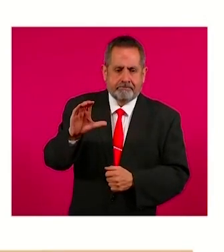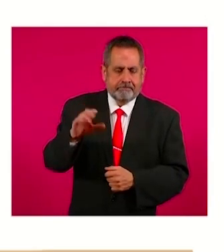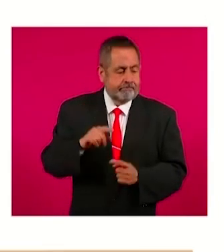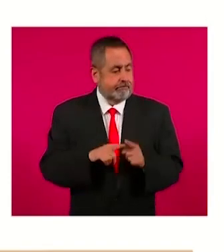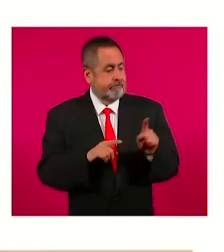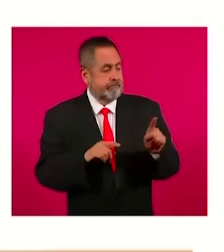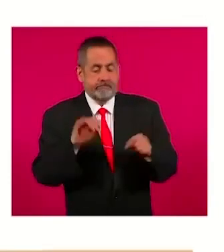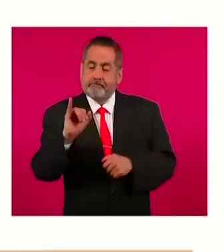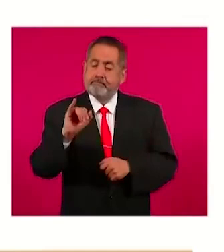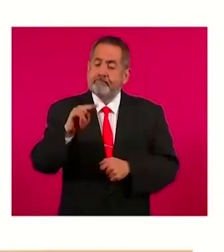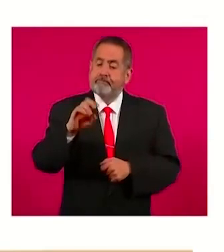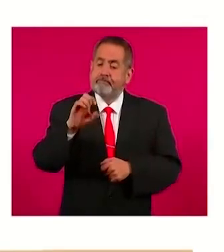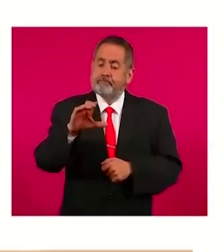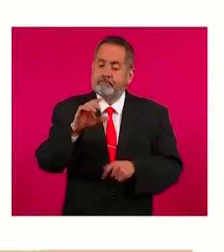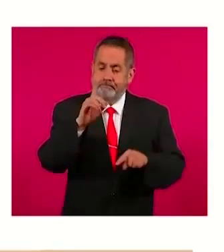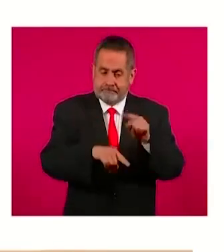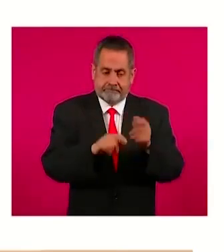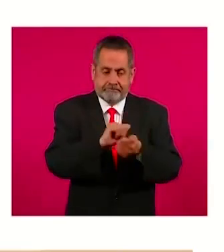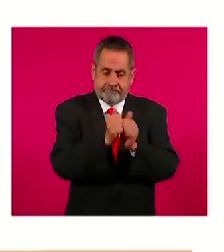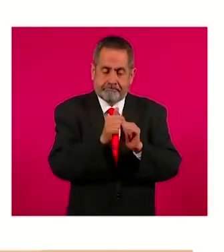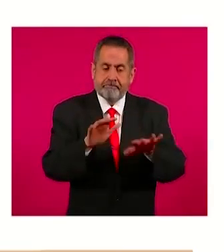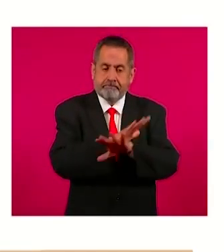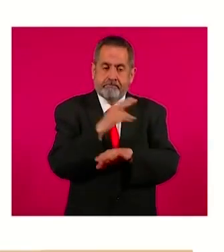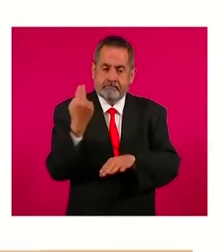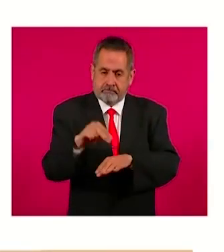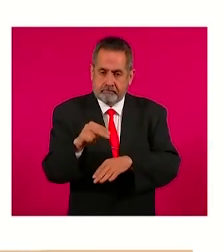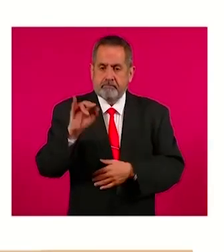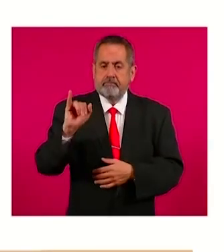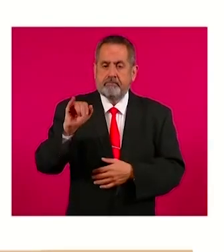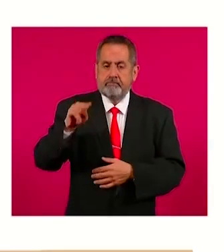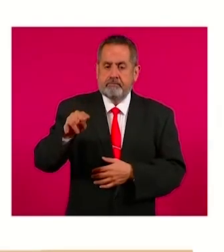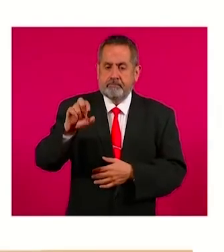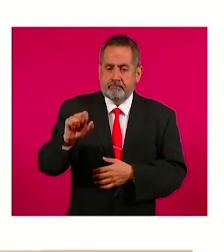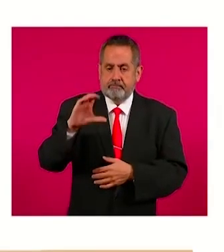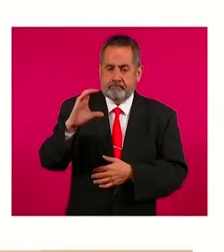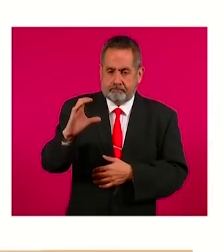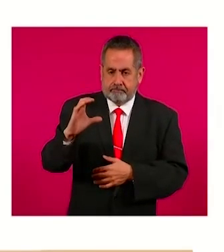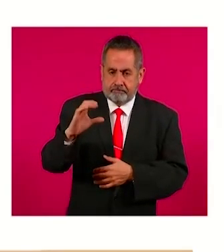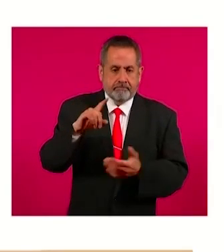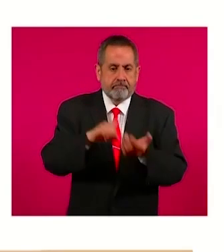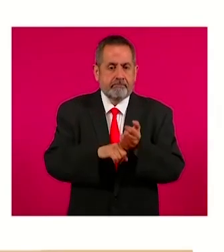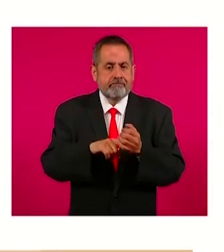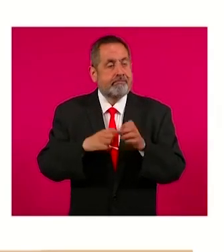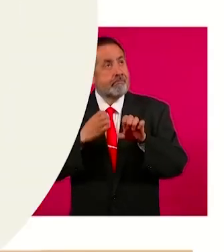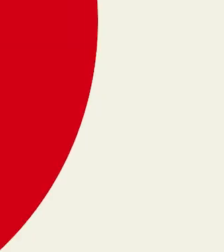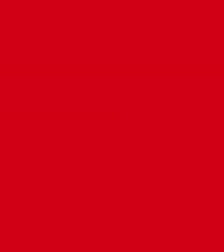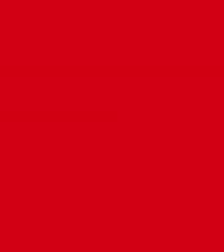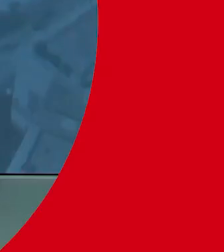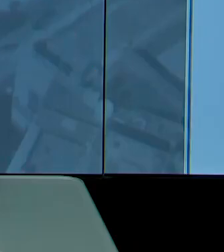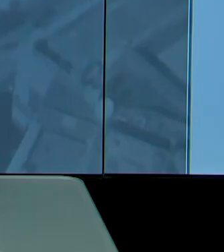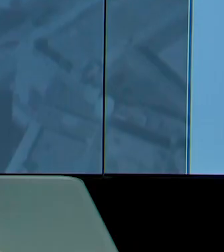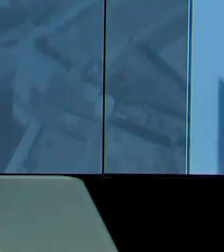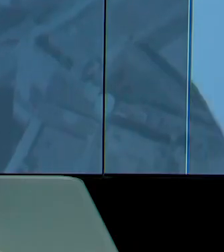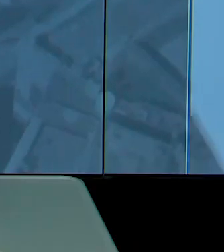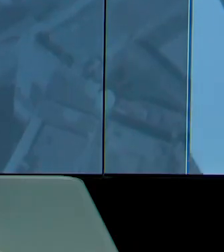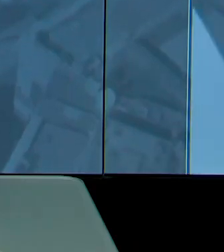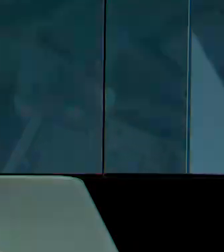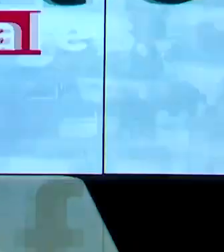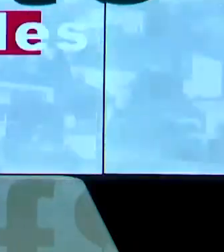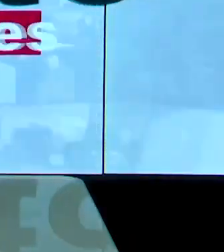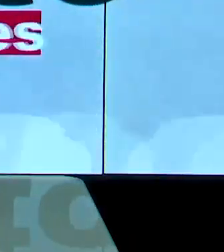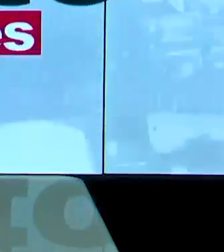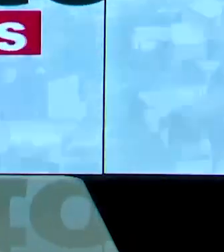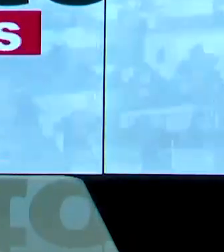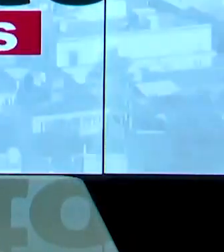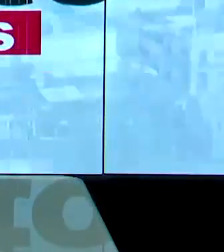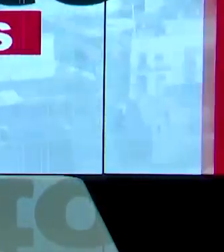INE y absorbe las funciones de los llamados oples o además de estos puntos